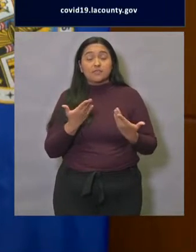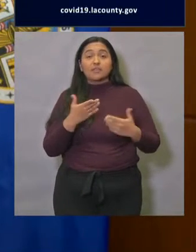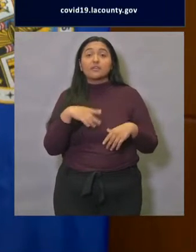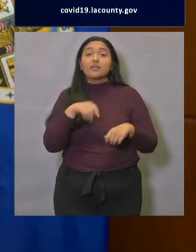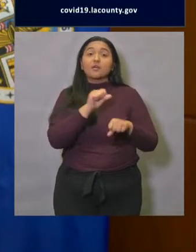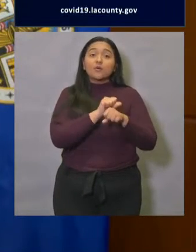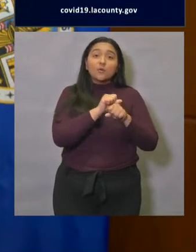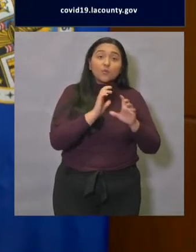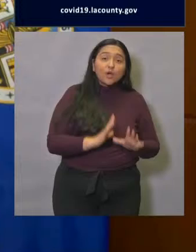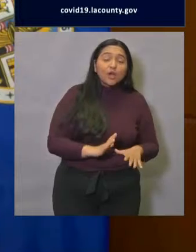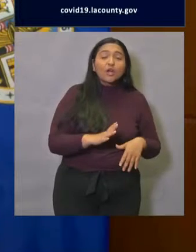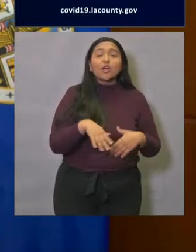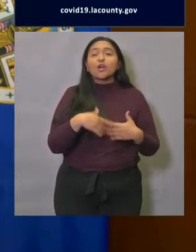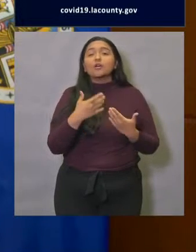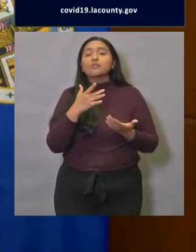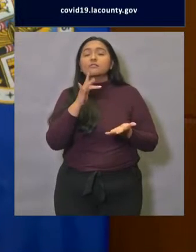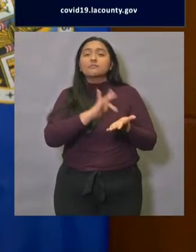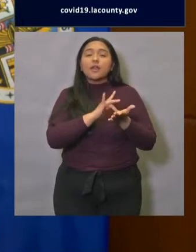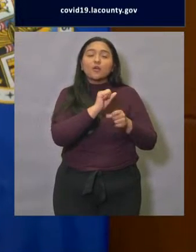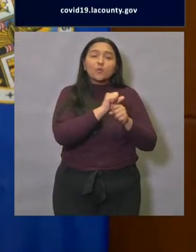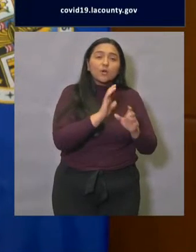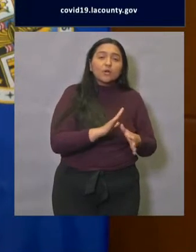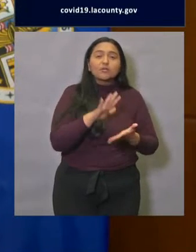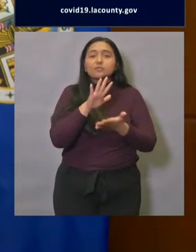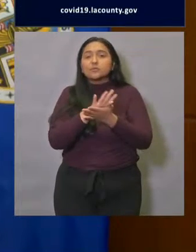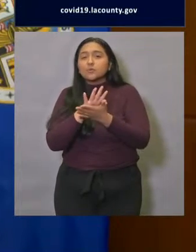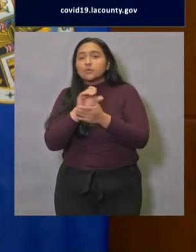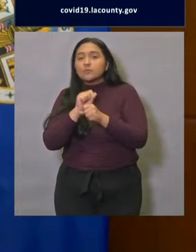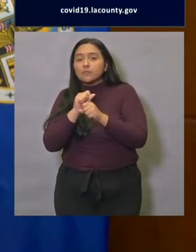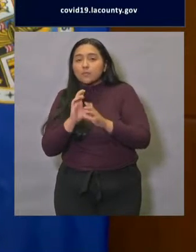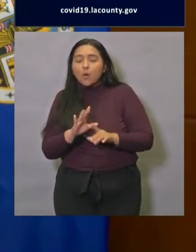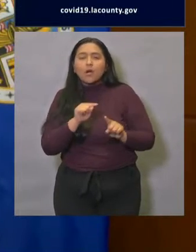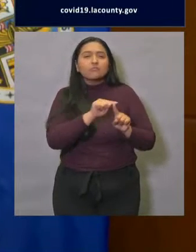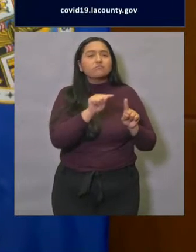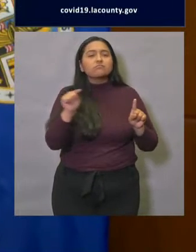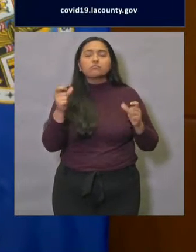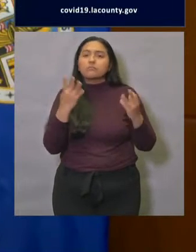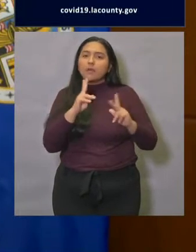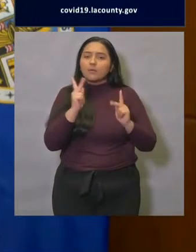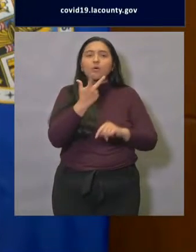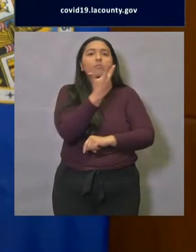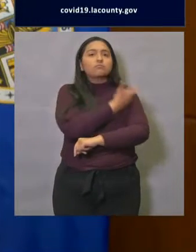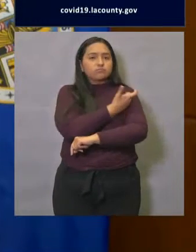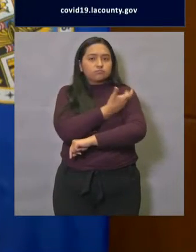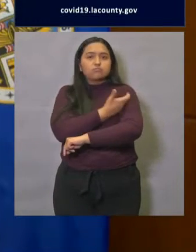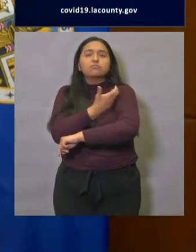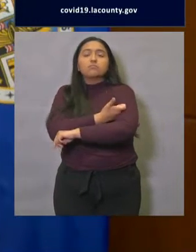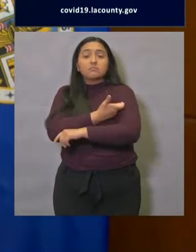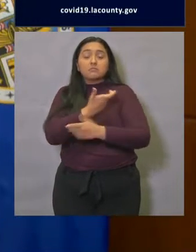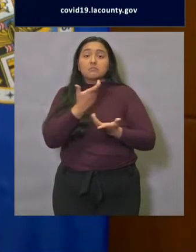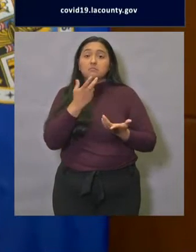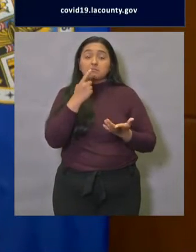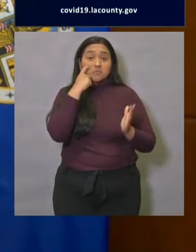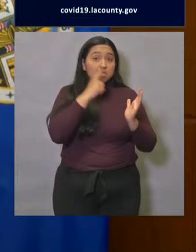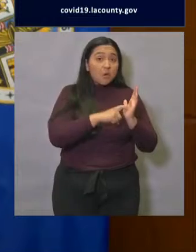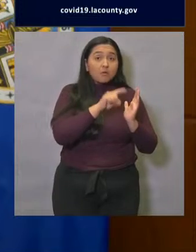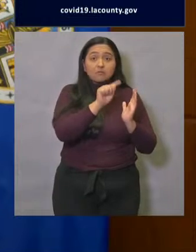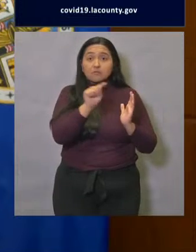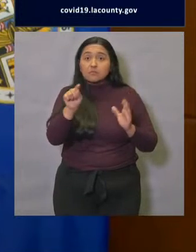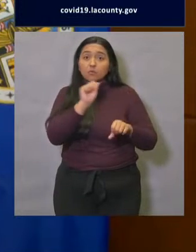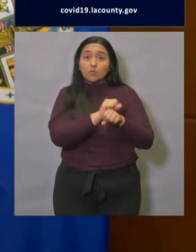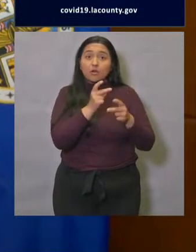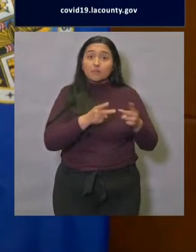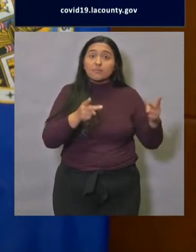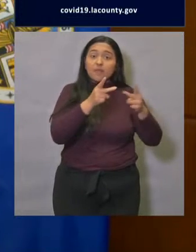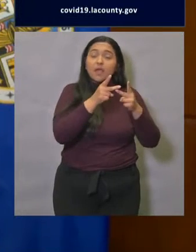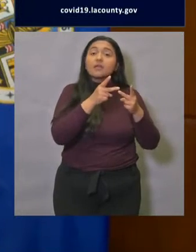de salud o personal de las escuelas, los casos se mantienen muy bajos en estos lugares. Desde la